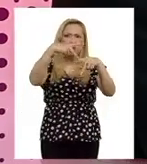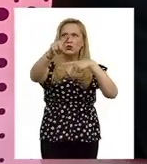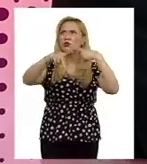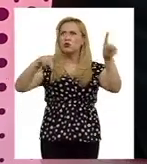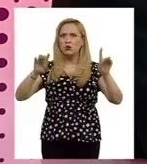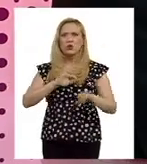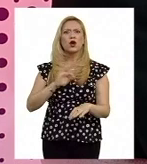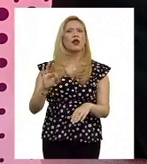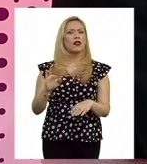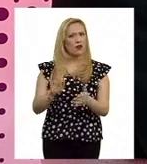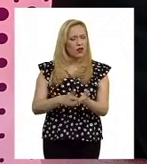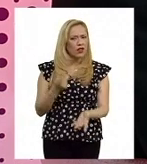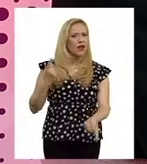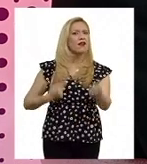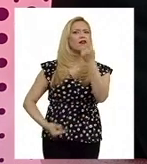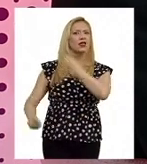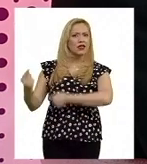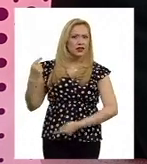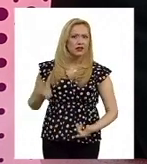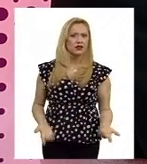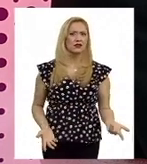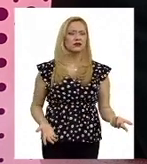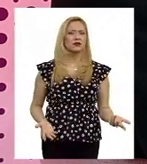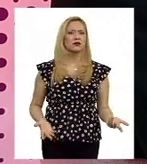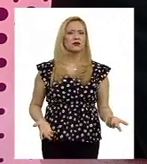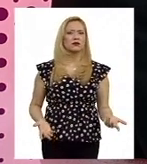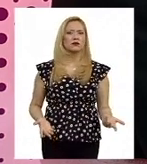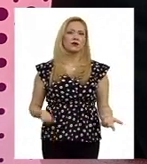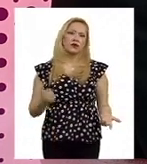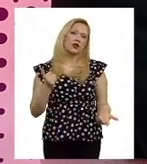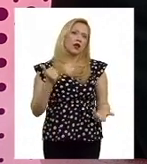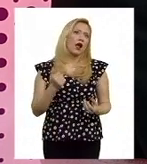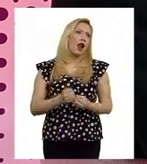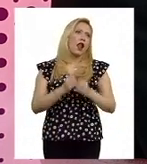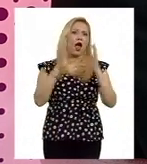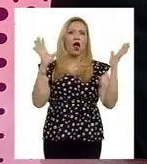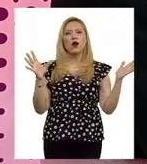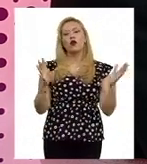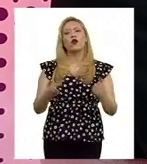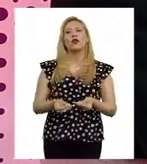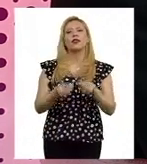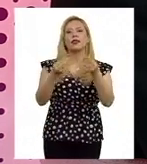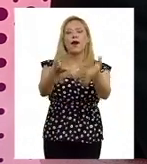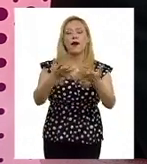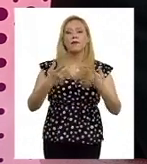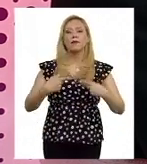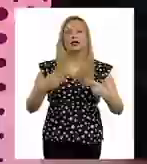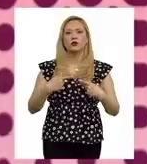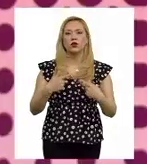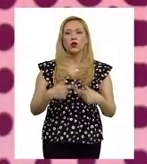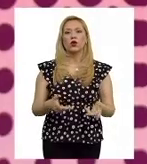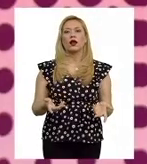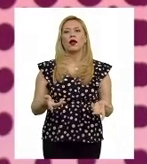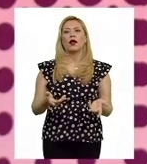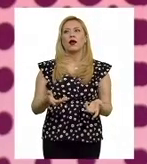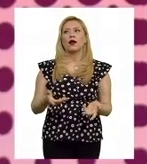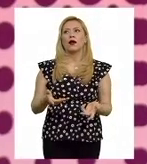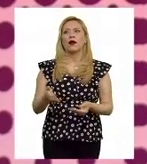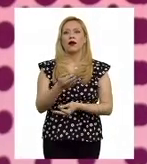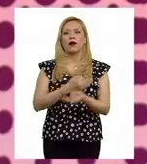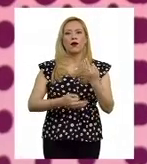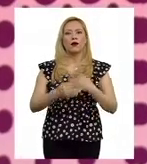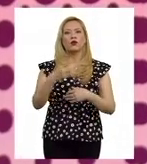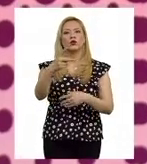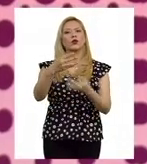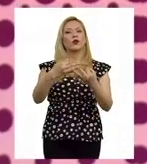Por supuesto, eso pasa por bajar recursos económicos, ¿no? Darle a las poblaciones una seguridad